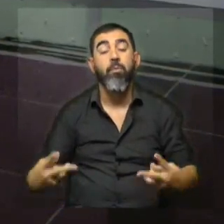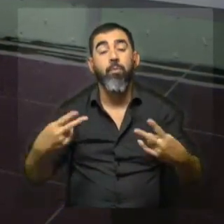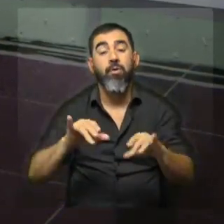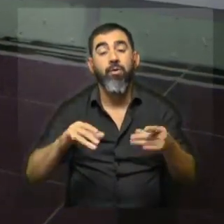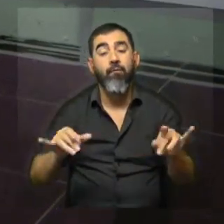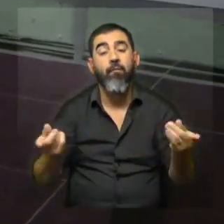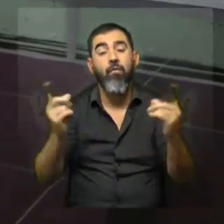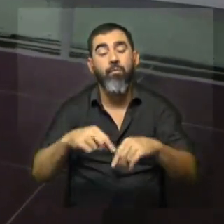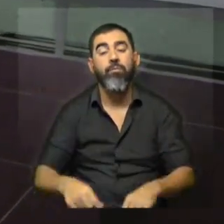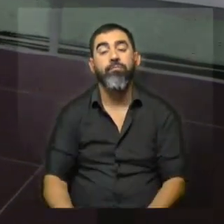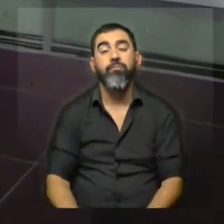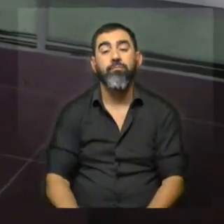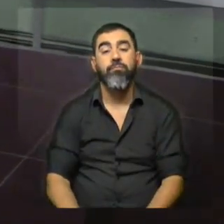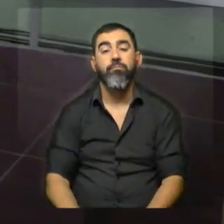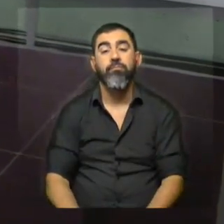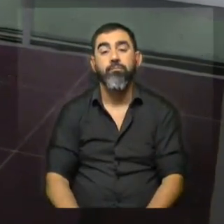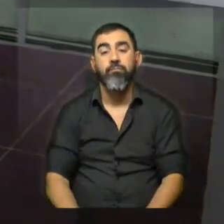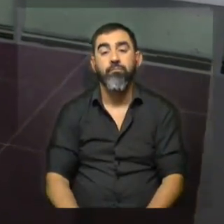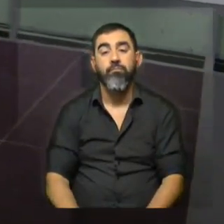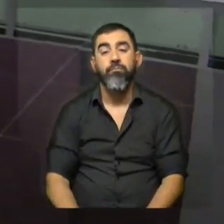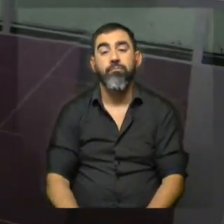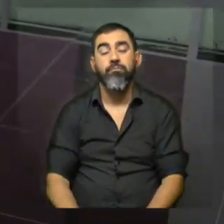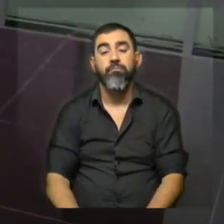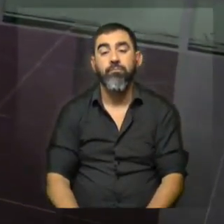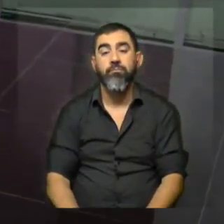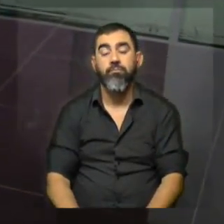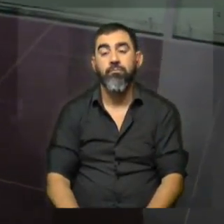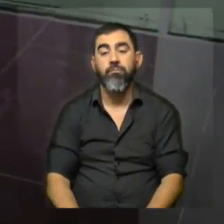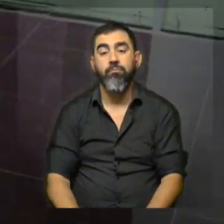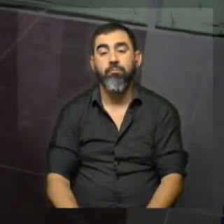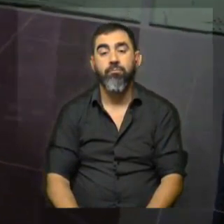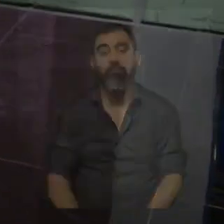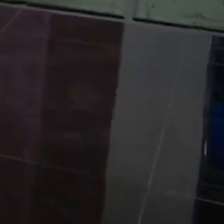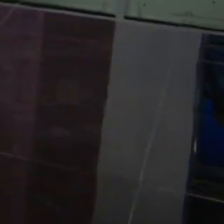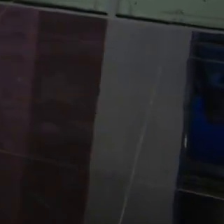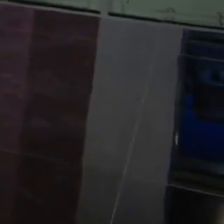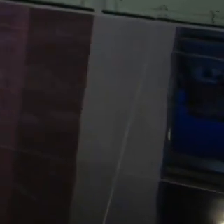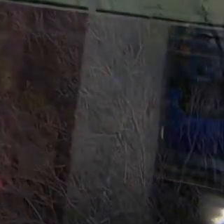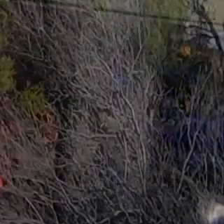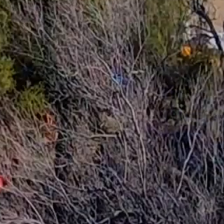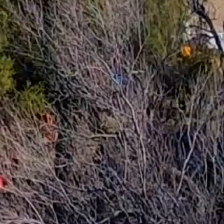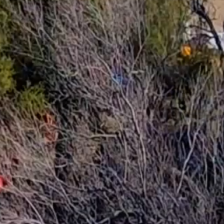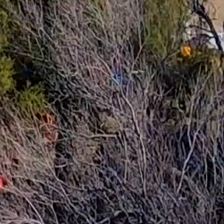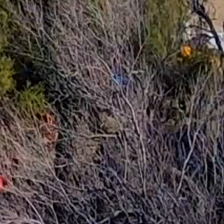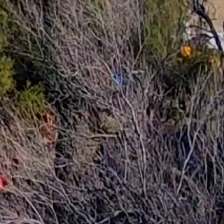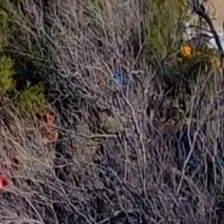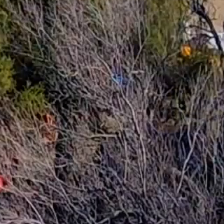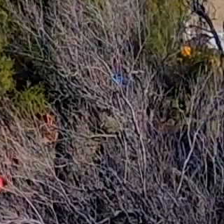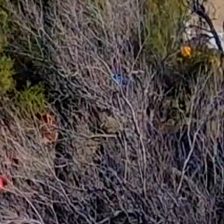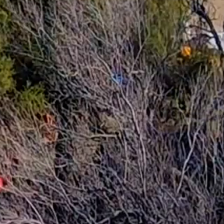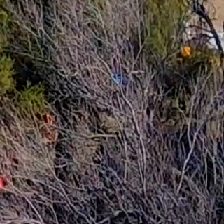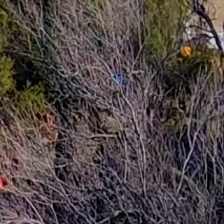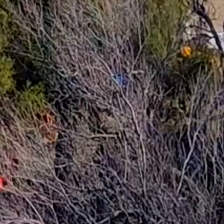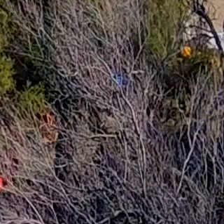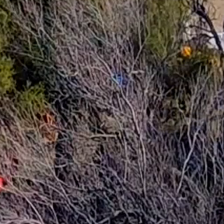ya venimos. ¿Qué les parece? Y este es Van Halen. Van Halen. Que estuvo en el